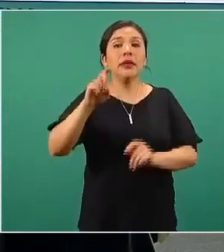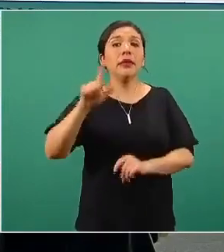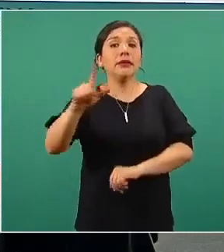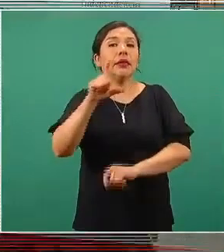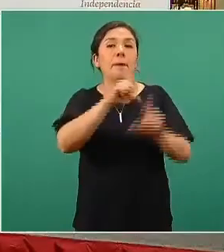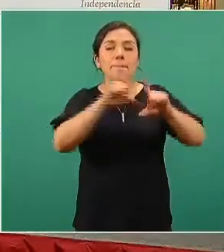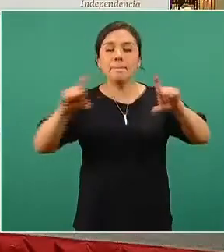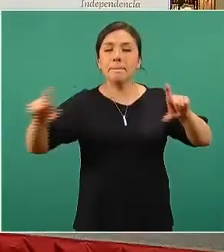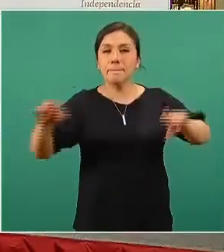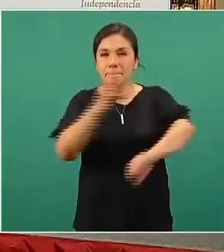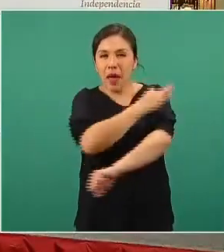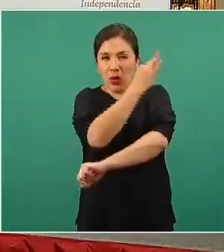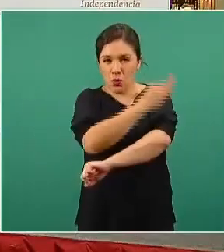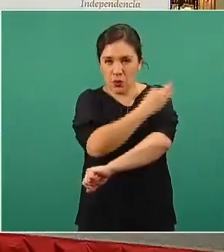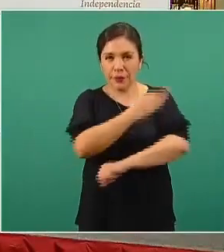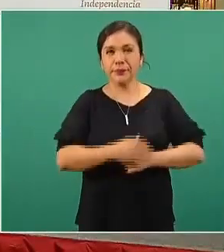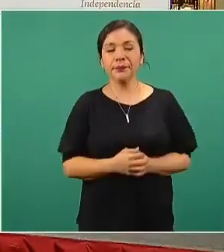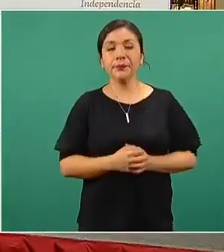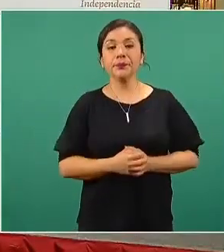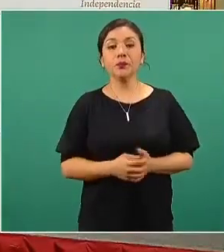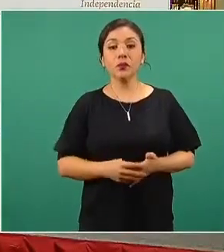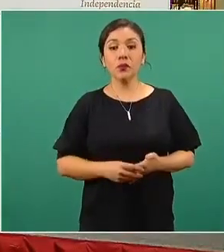23.648.037. Y la siguiente, por favor.